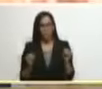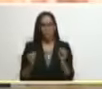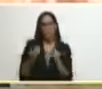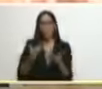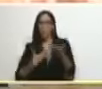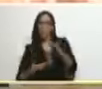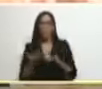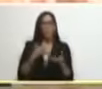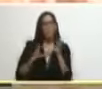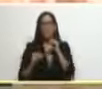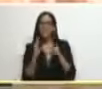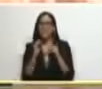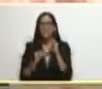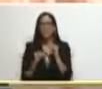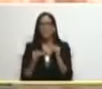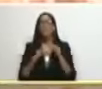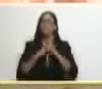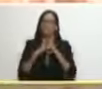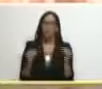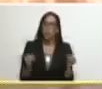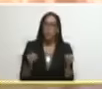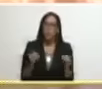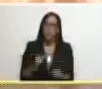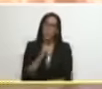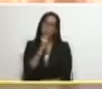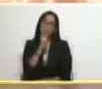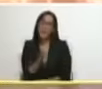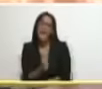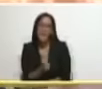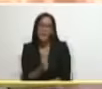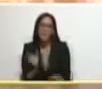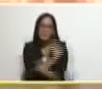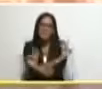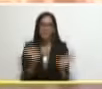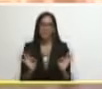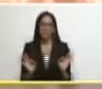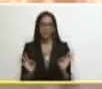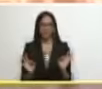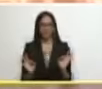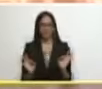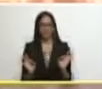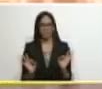Conversadito, todo. Por las malas, nada.